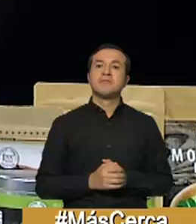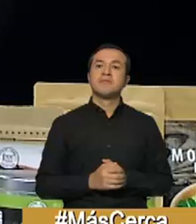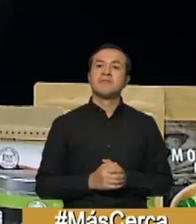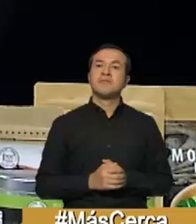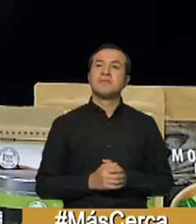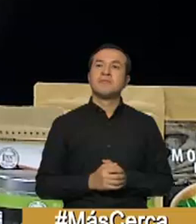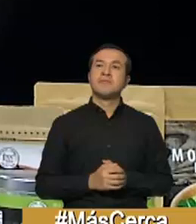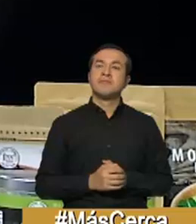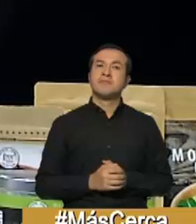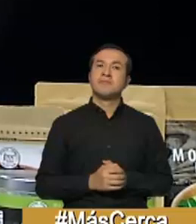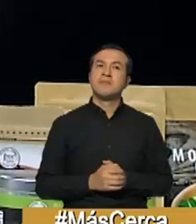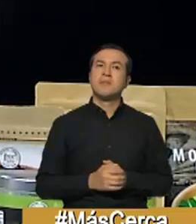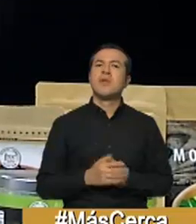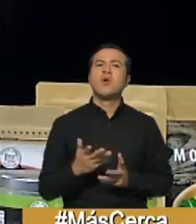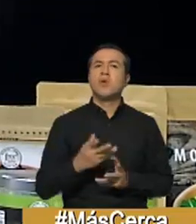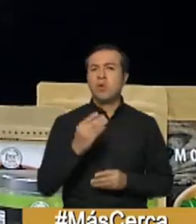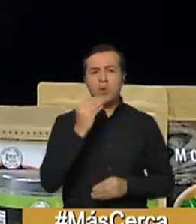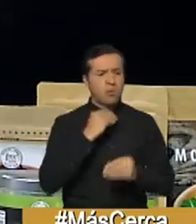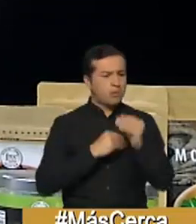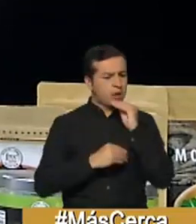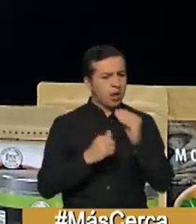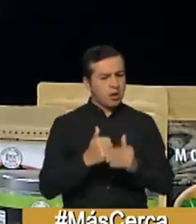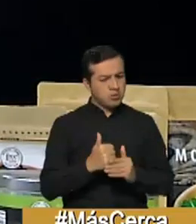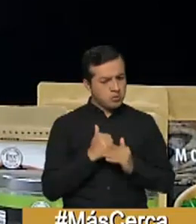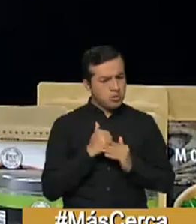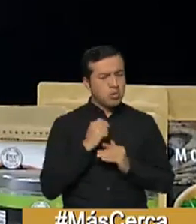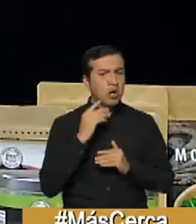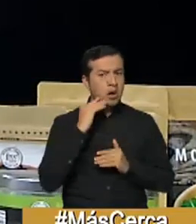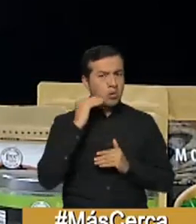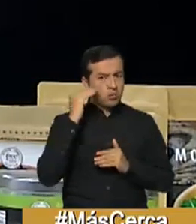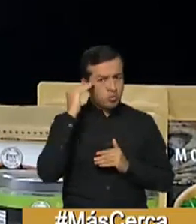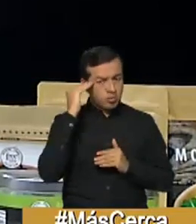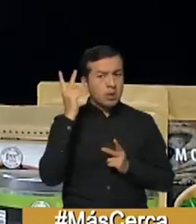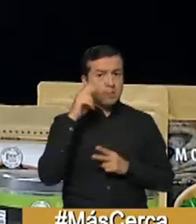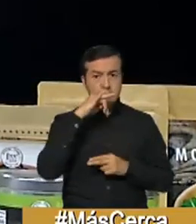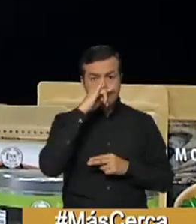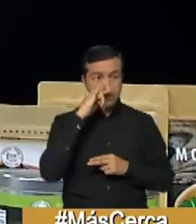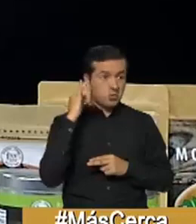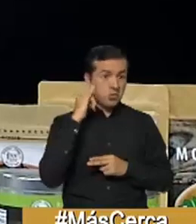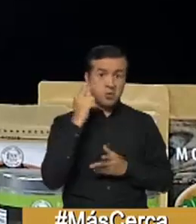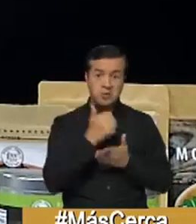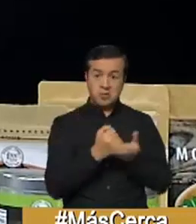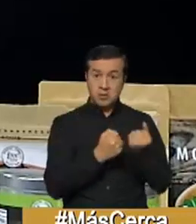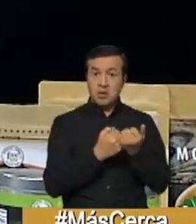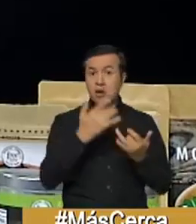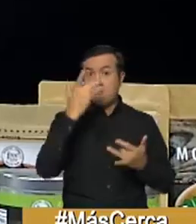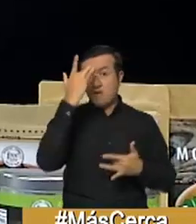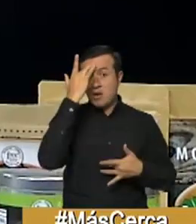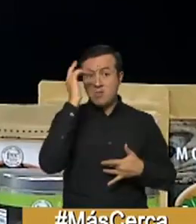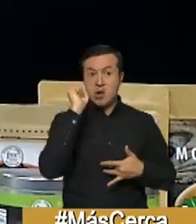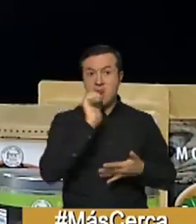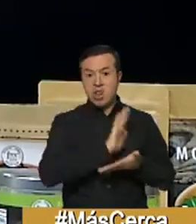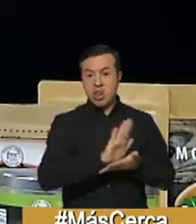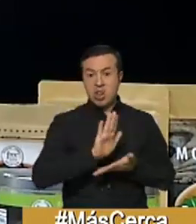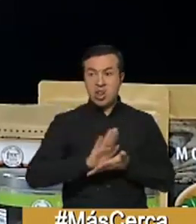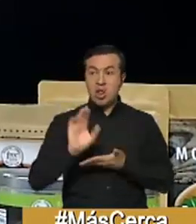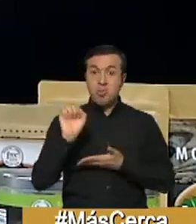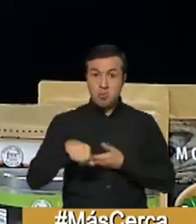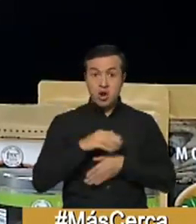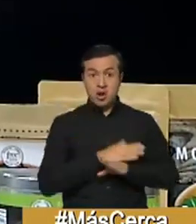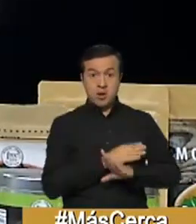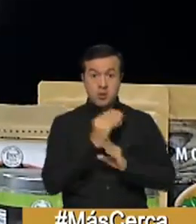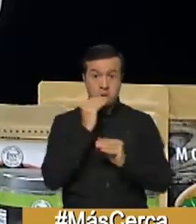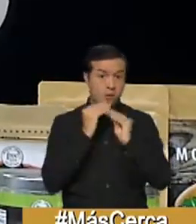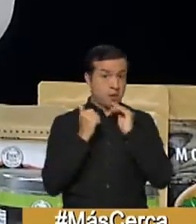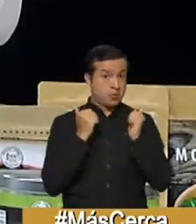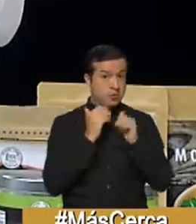¿De qué manera ayuda esta alimentación no solamente en los adultos, sino también en los niños? ¿De qué enfermedades estamos hablando que se pueden prevenir a través de